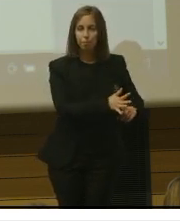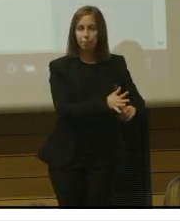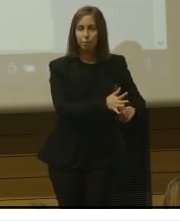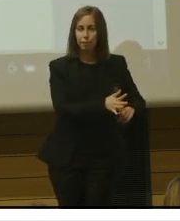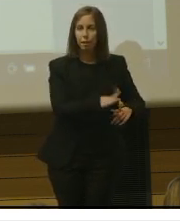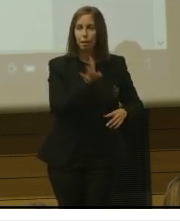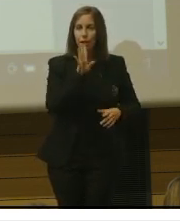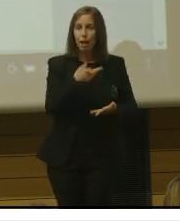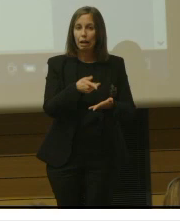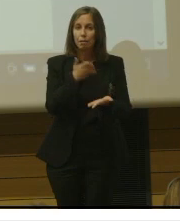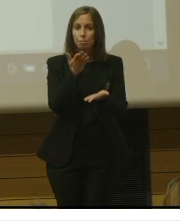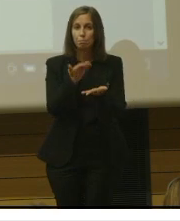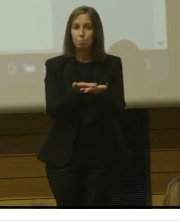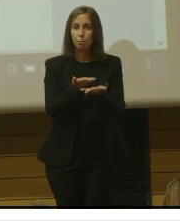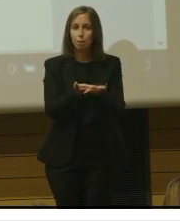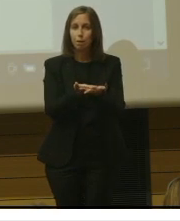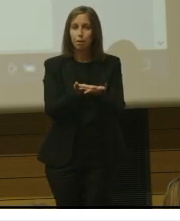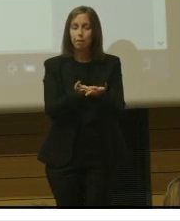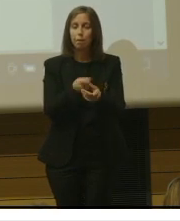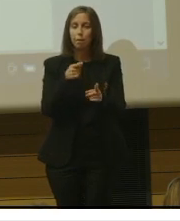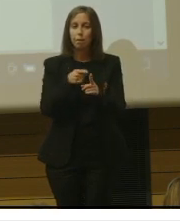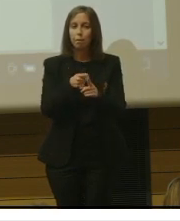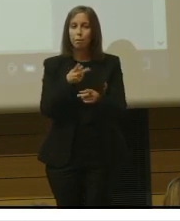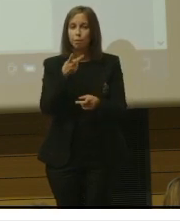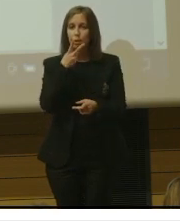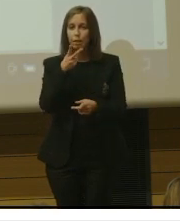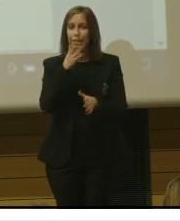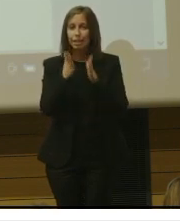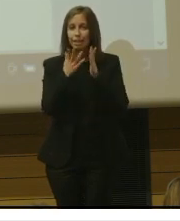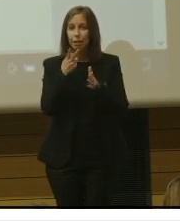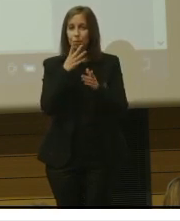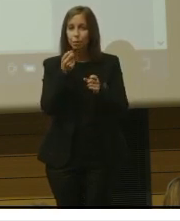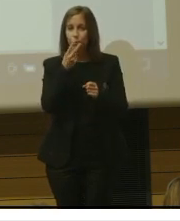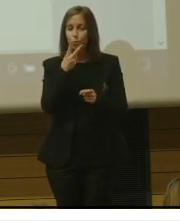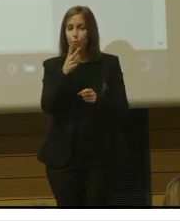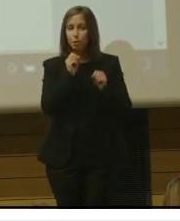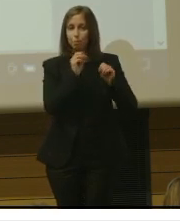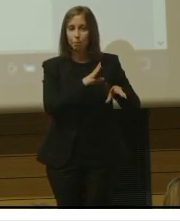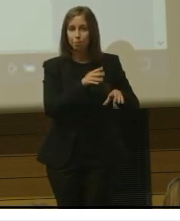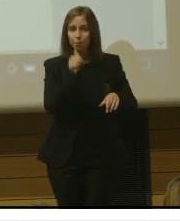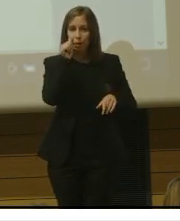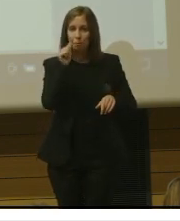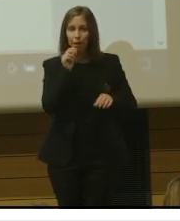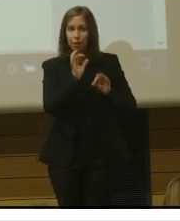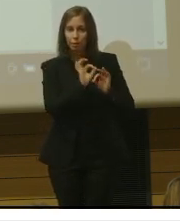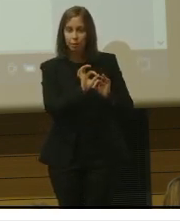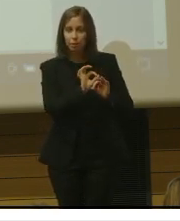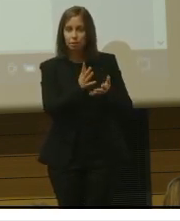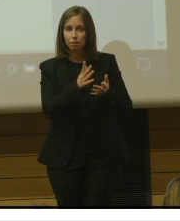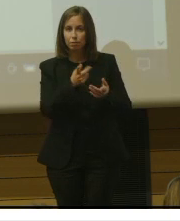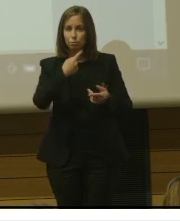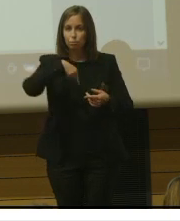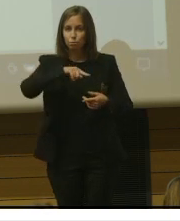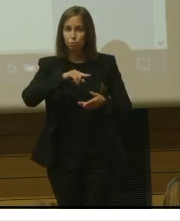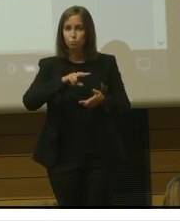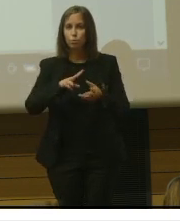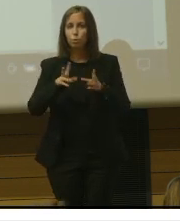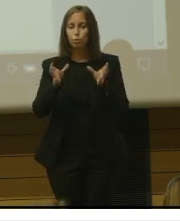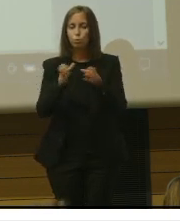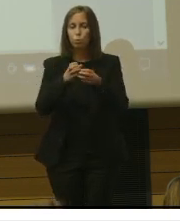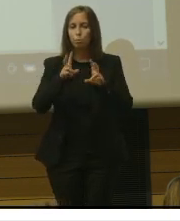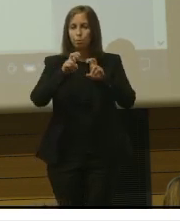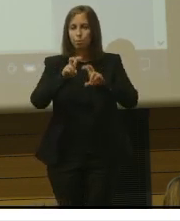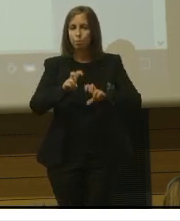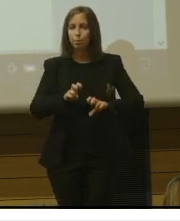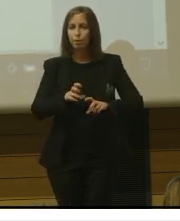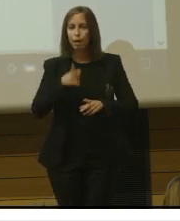a prueba, ¿no? un tratamiento para dejar de fumar, precisamente por esa condición, y nos situamos en el contexto, en el grupo de investigación en conductas adictivas, en el que ya